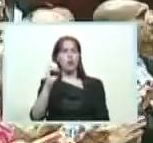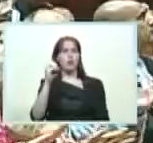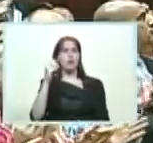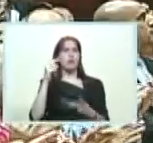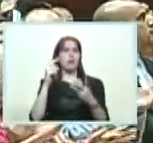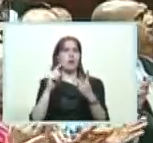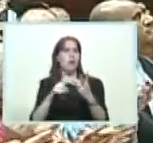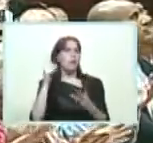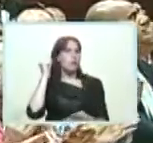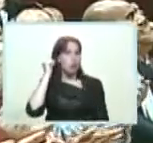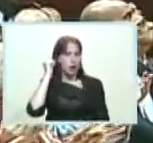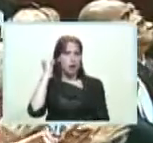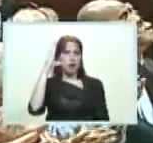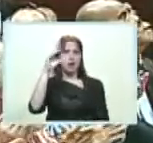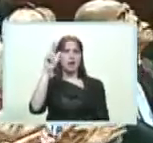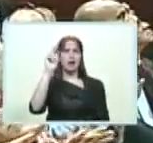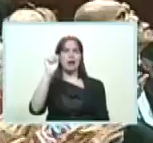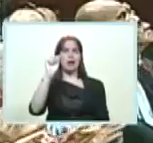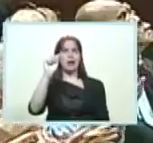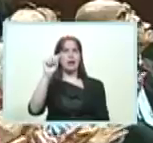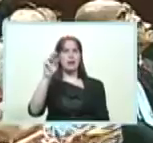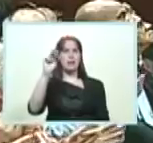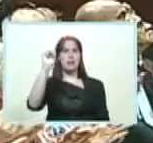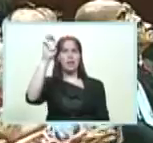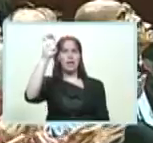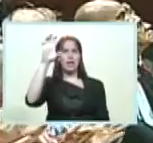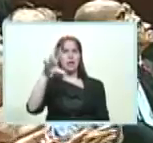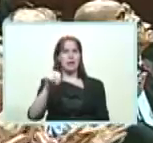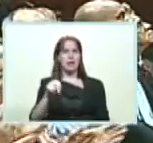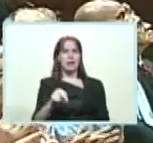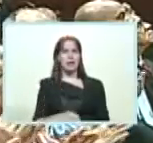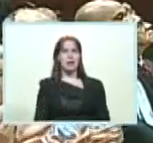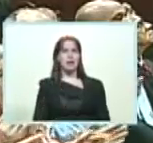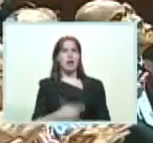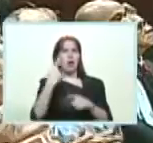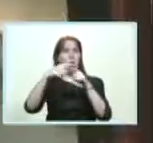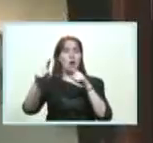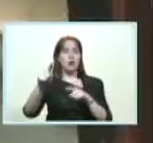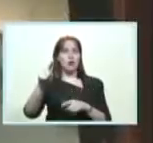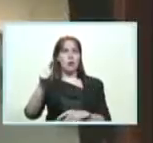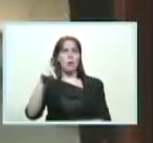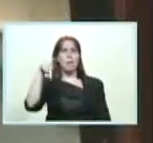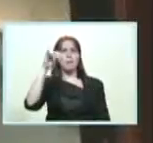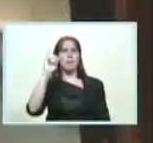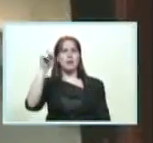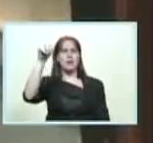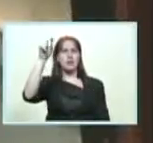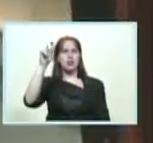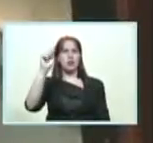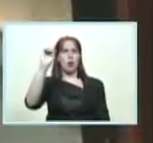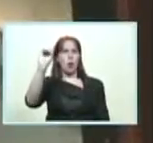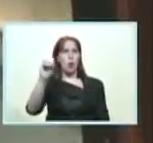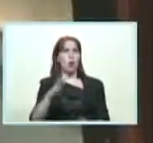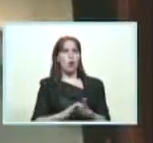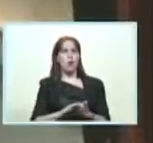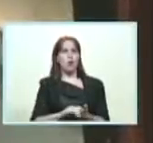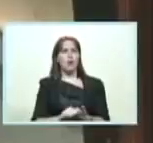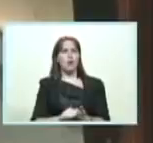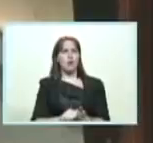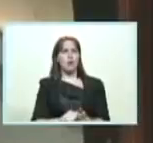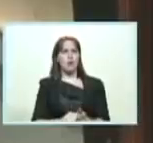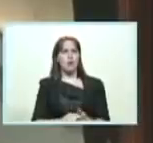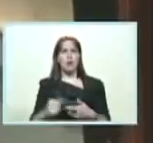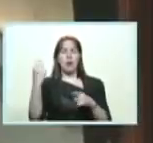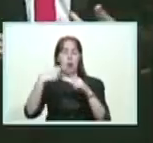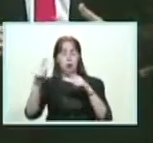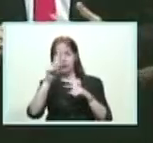Carmen Meléndez, Francisco Amelías, Pinto Blanco. Los compañeros no los conozco,